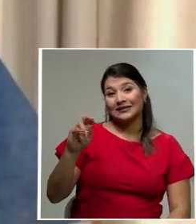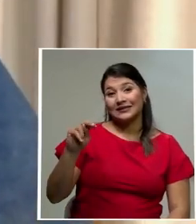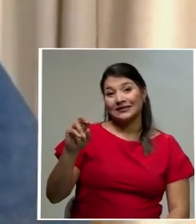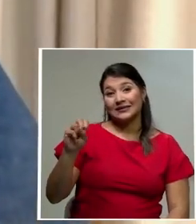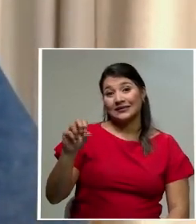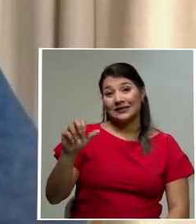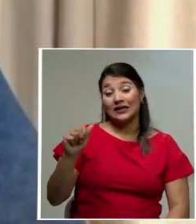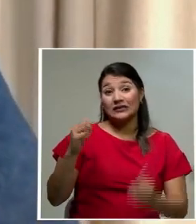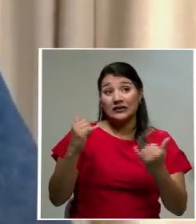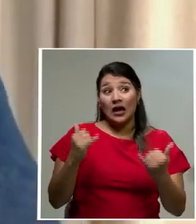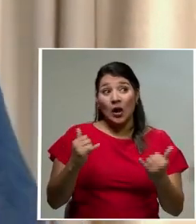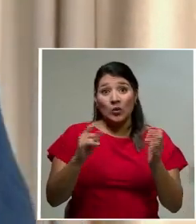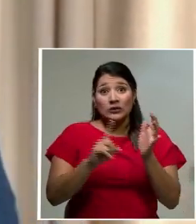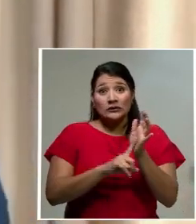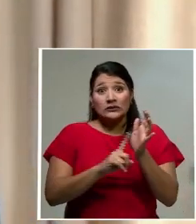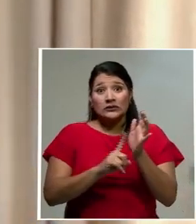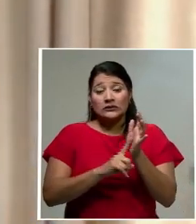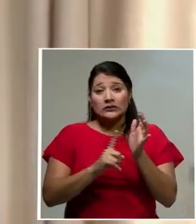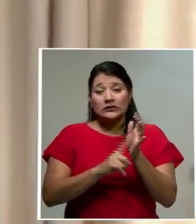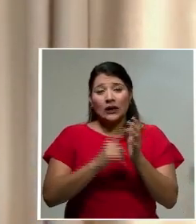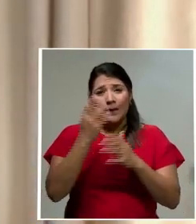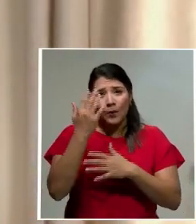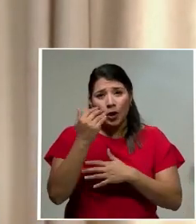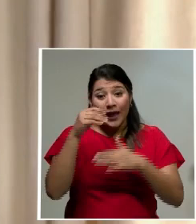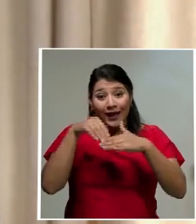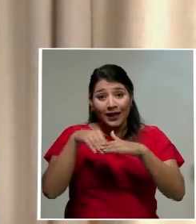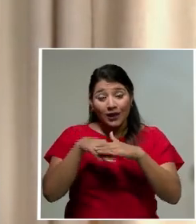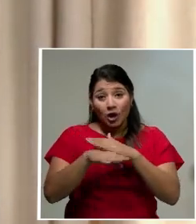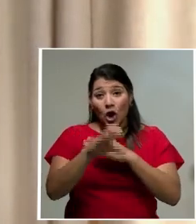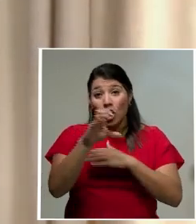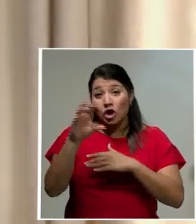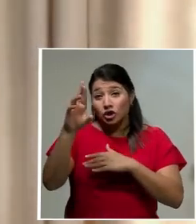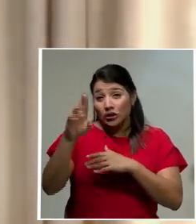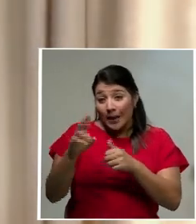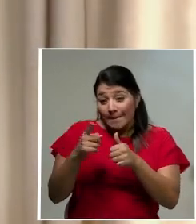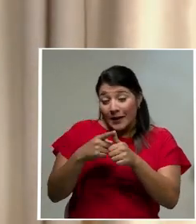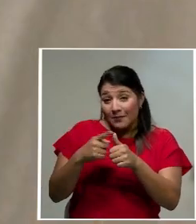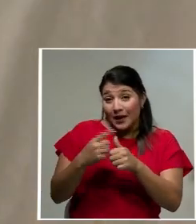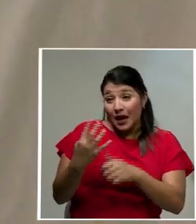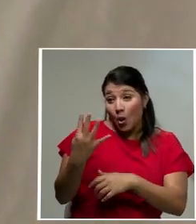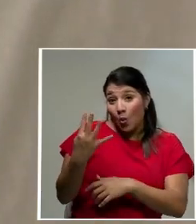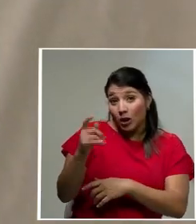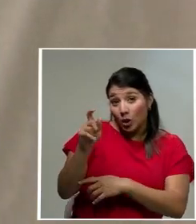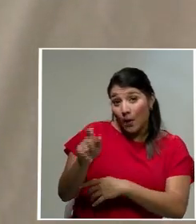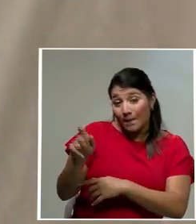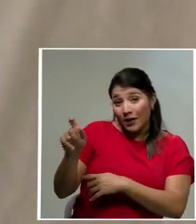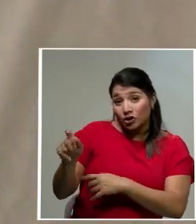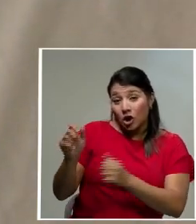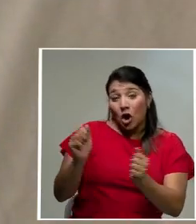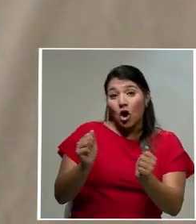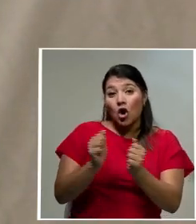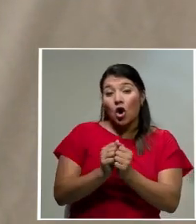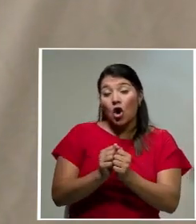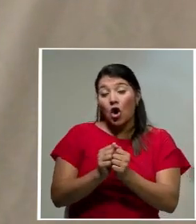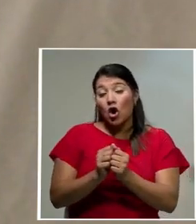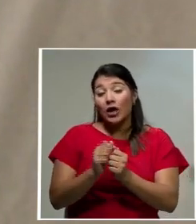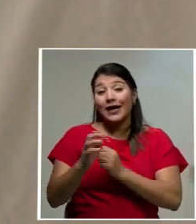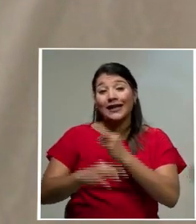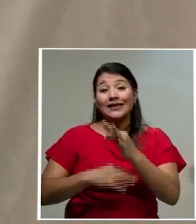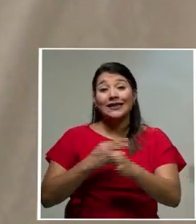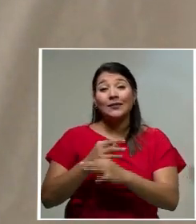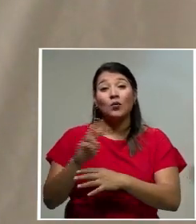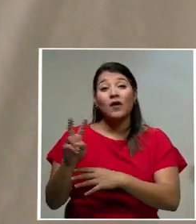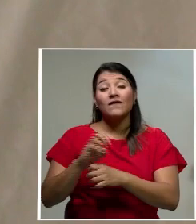las alarmas ya que detectó el ingreso al país de los primeros 4 casos de la variante Lambda del